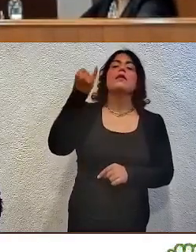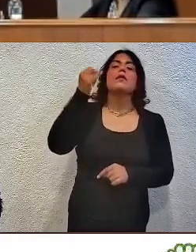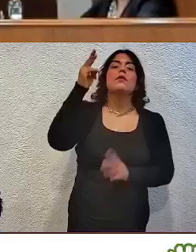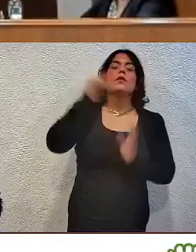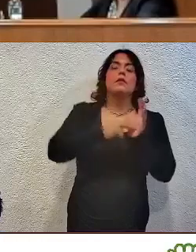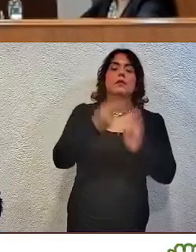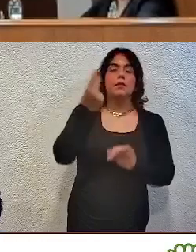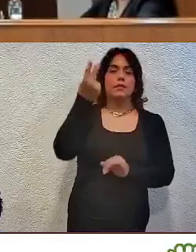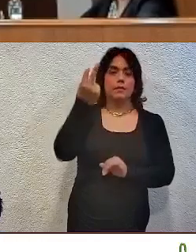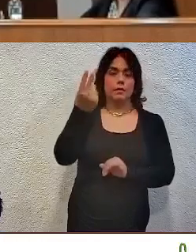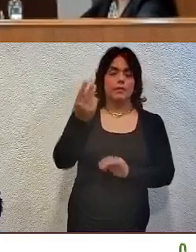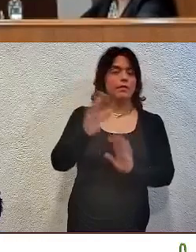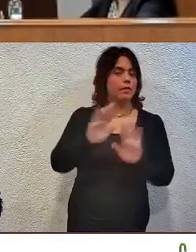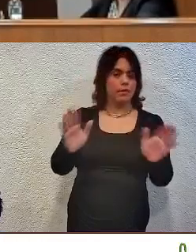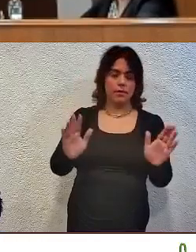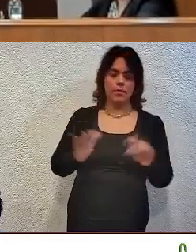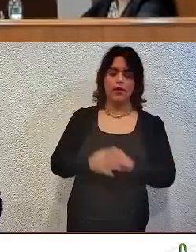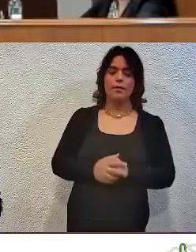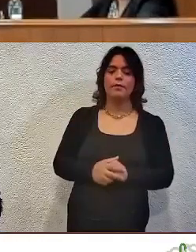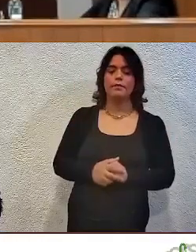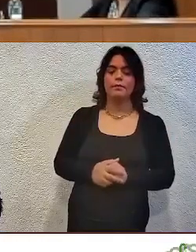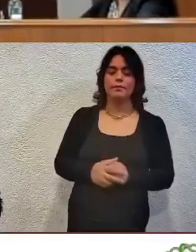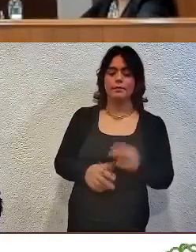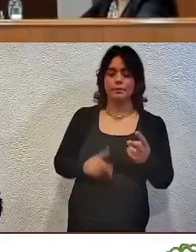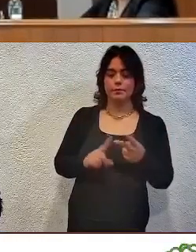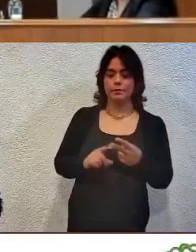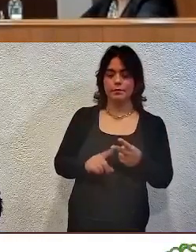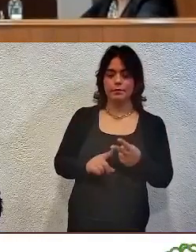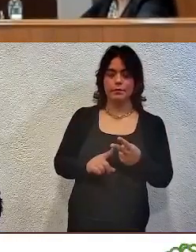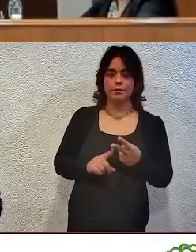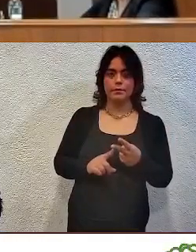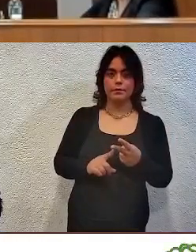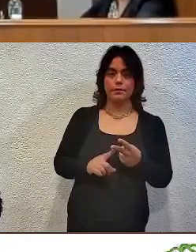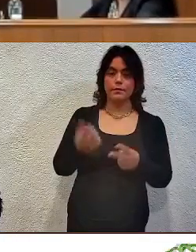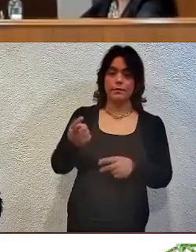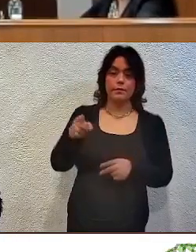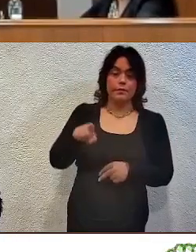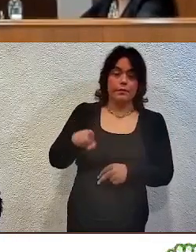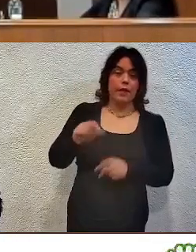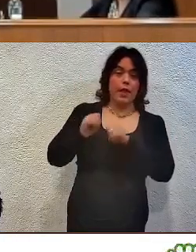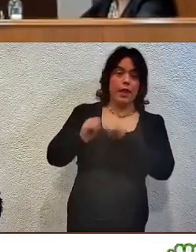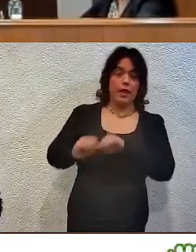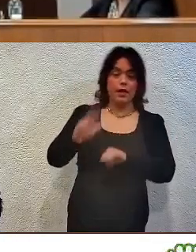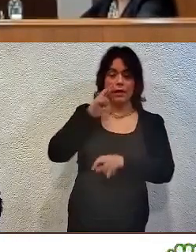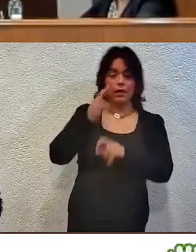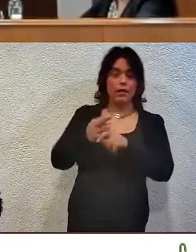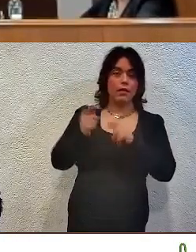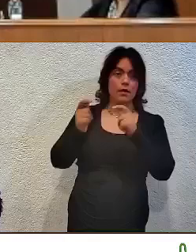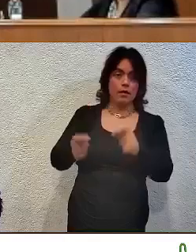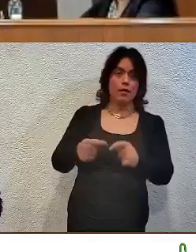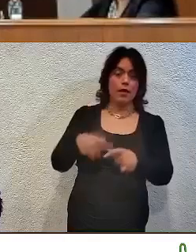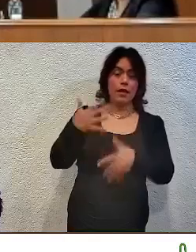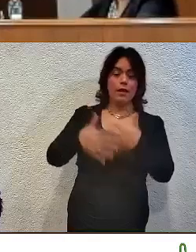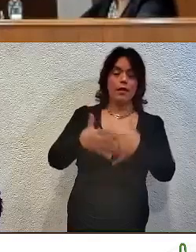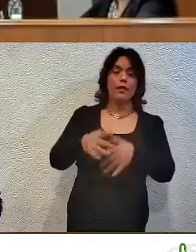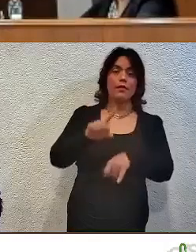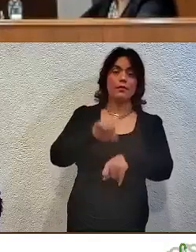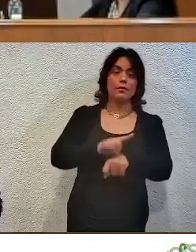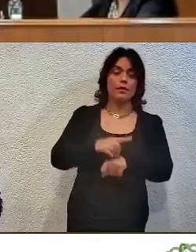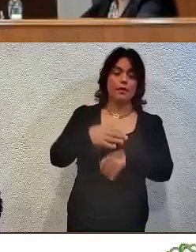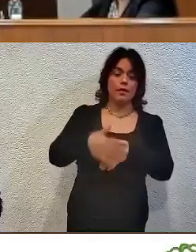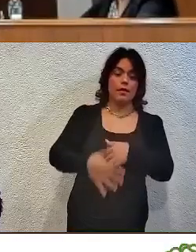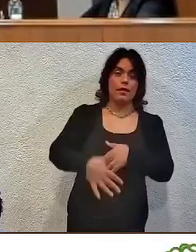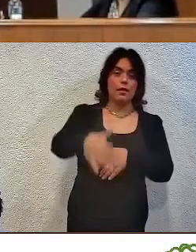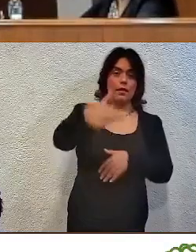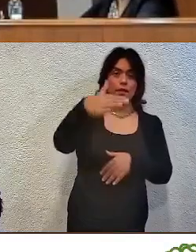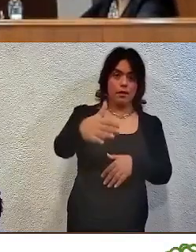términos precisados en la presente sentencia. 2. Se ordena a la autoridad responsable que, dentro del plazo de 15 días hábiles contados a